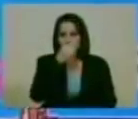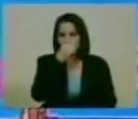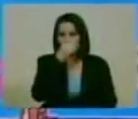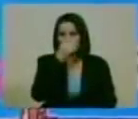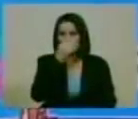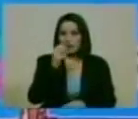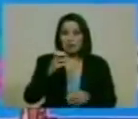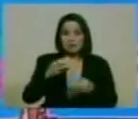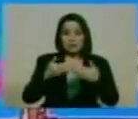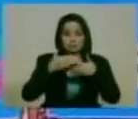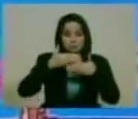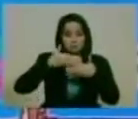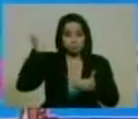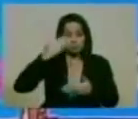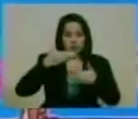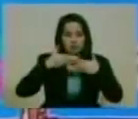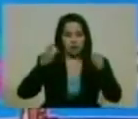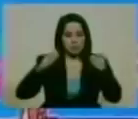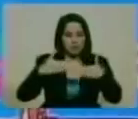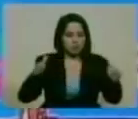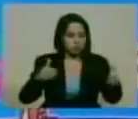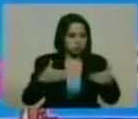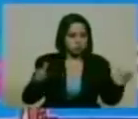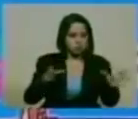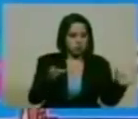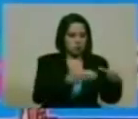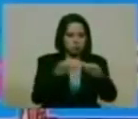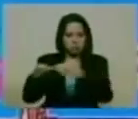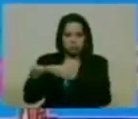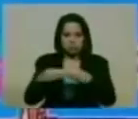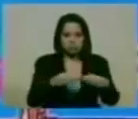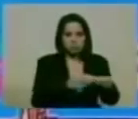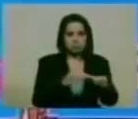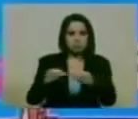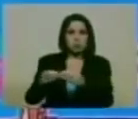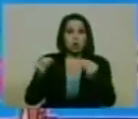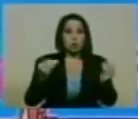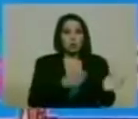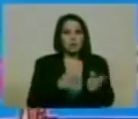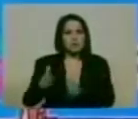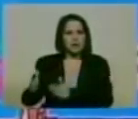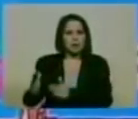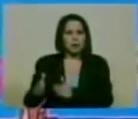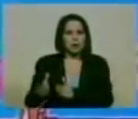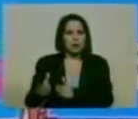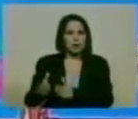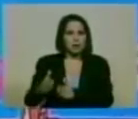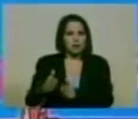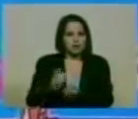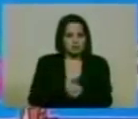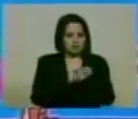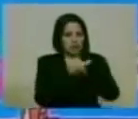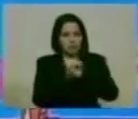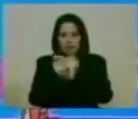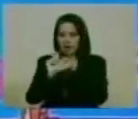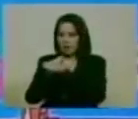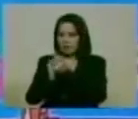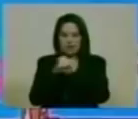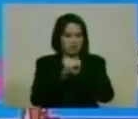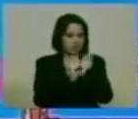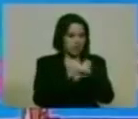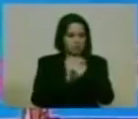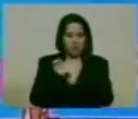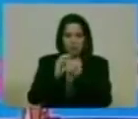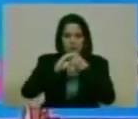por partes, por pedazos, por etapas. Se van removiendo, superando los obstáculos,